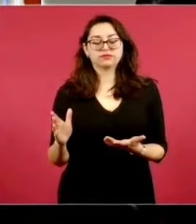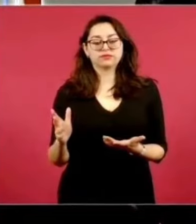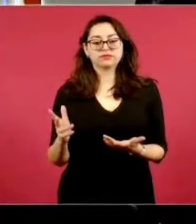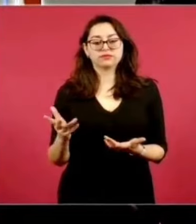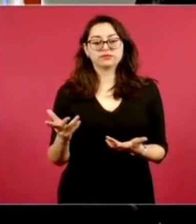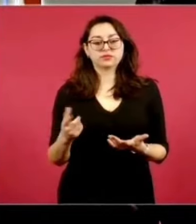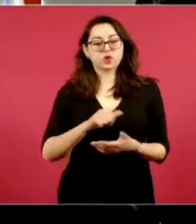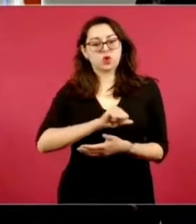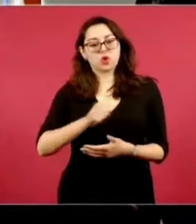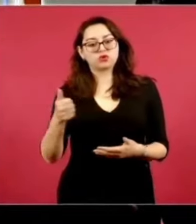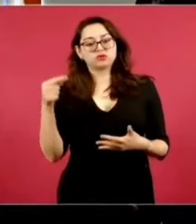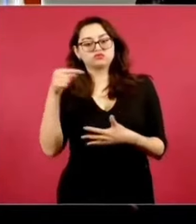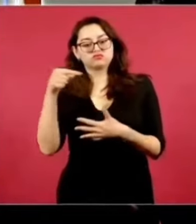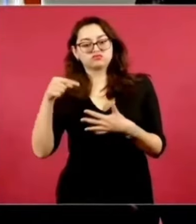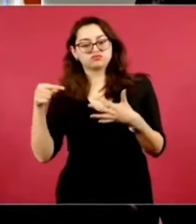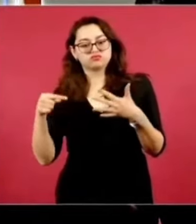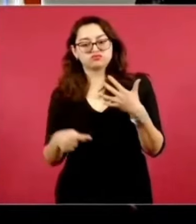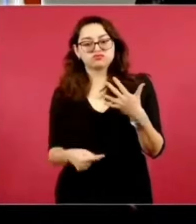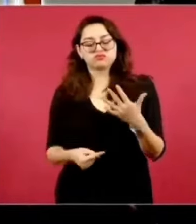prestaciones que las siguen manteniendo